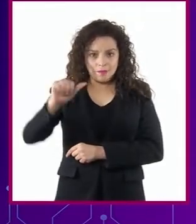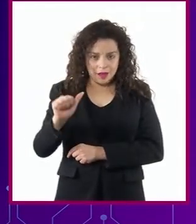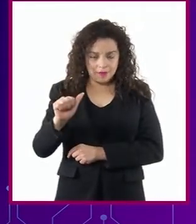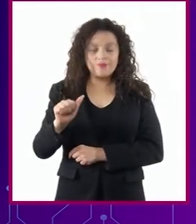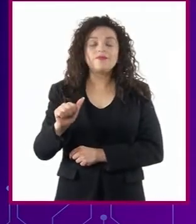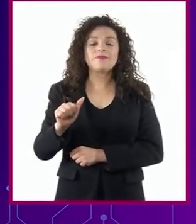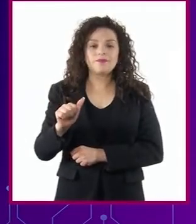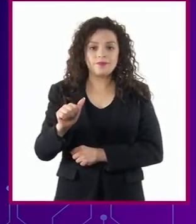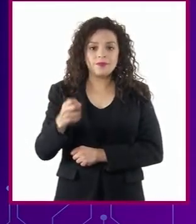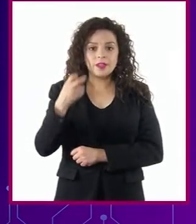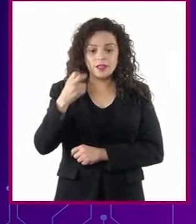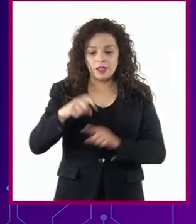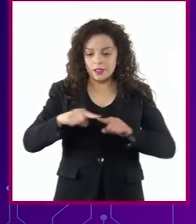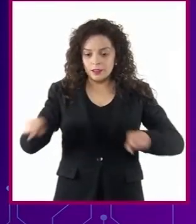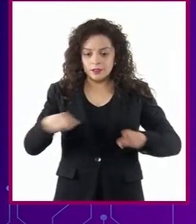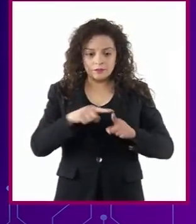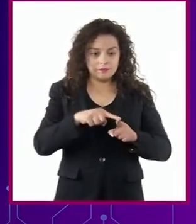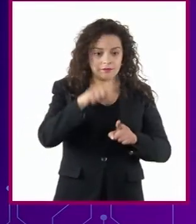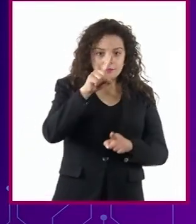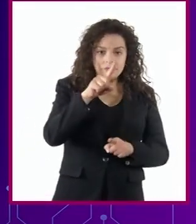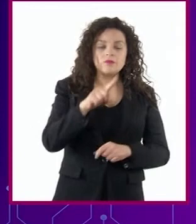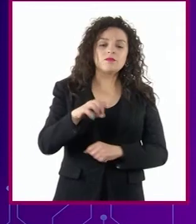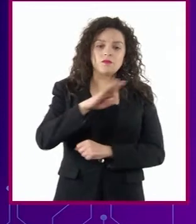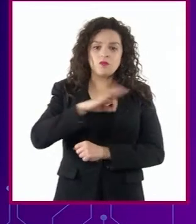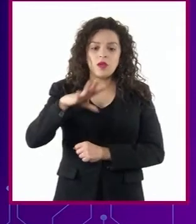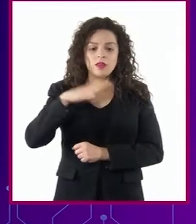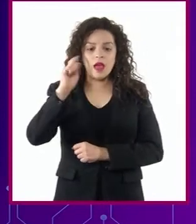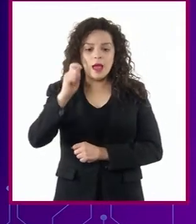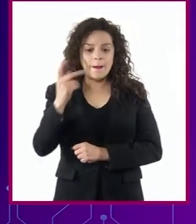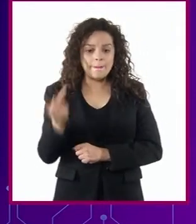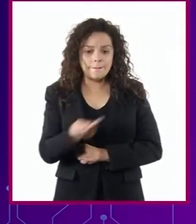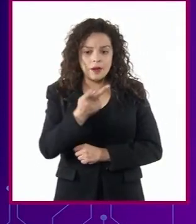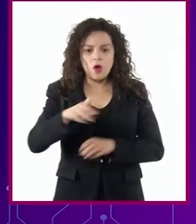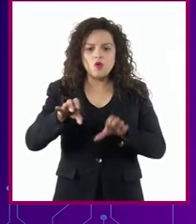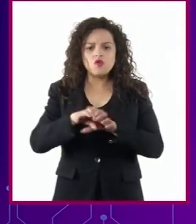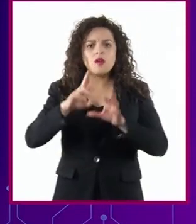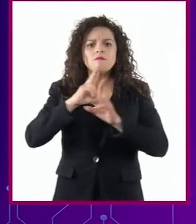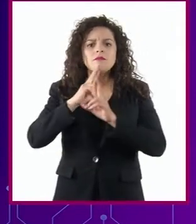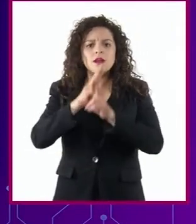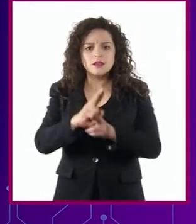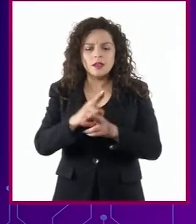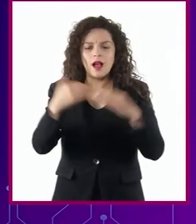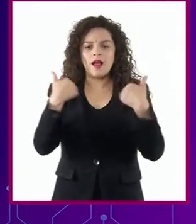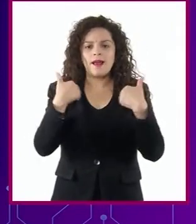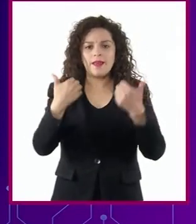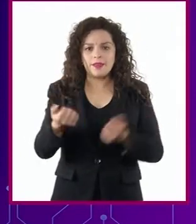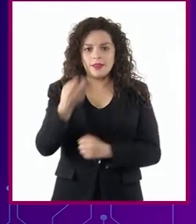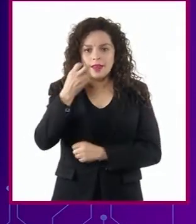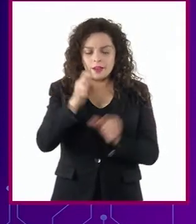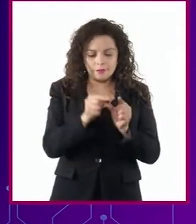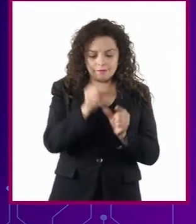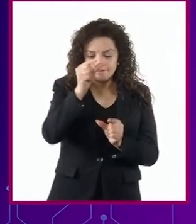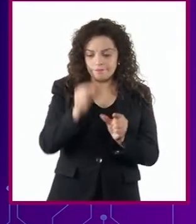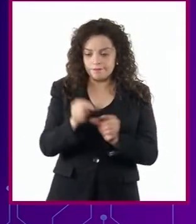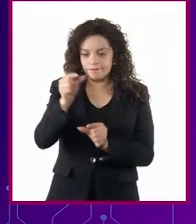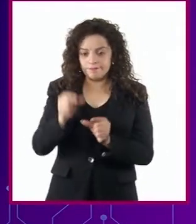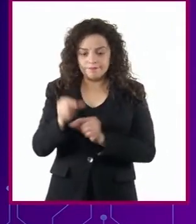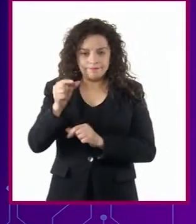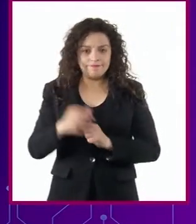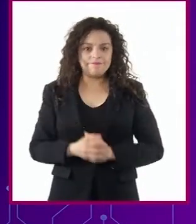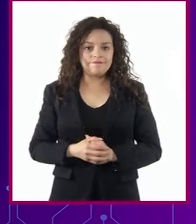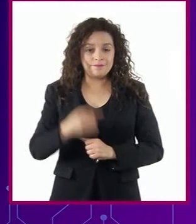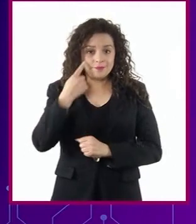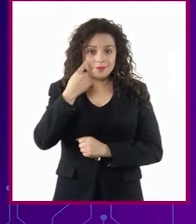las frecuencias, se pueden plantear algunas preguntas que es posible responder al interpretar el histograma. ¿Cuáles